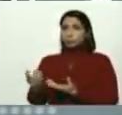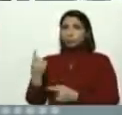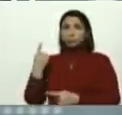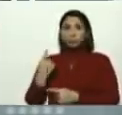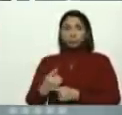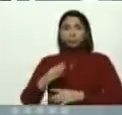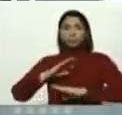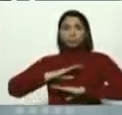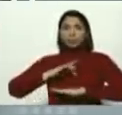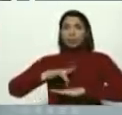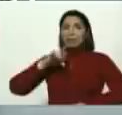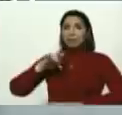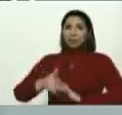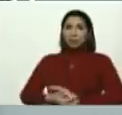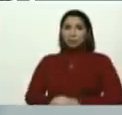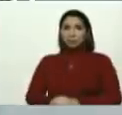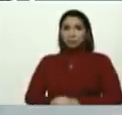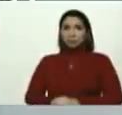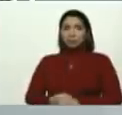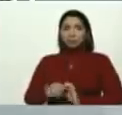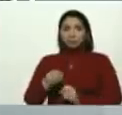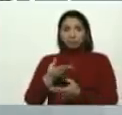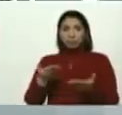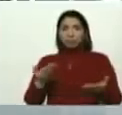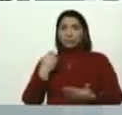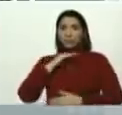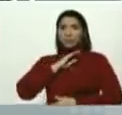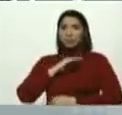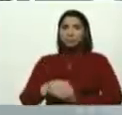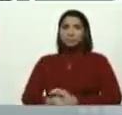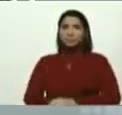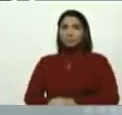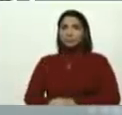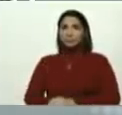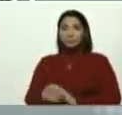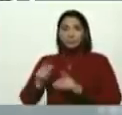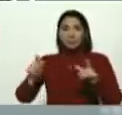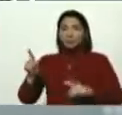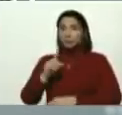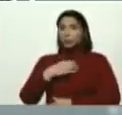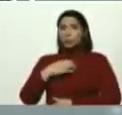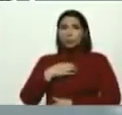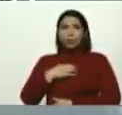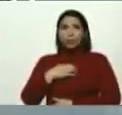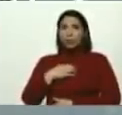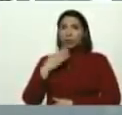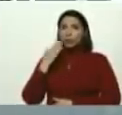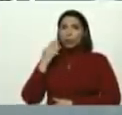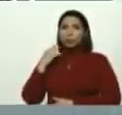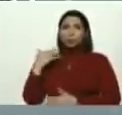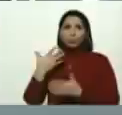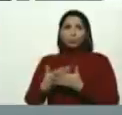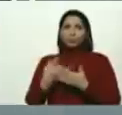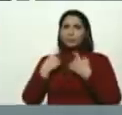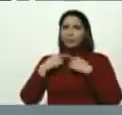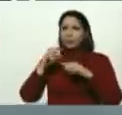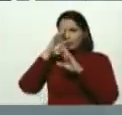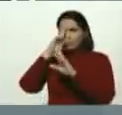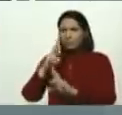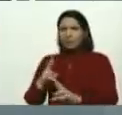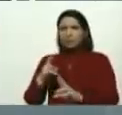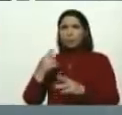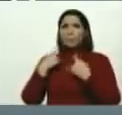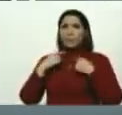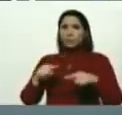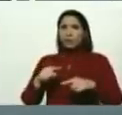corresponde con la gravedad de esta enfermedad. La gente no puede acostumbrarse, perderle el respeto, perderle el